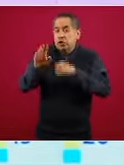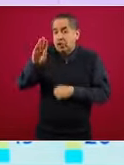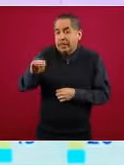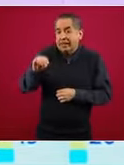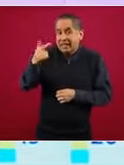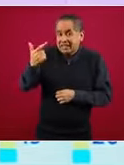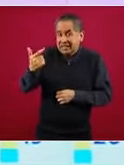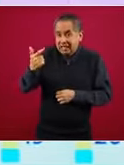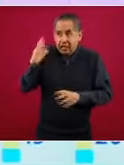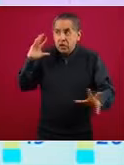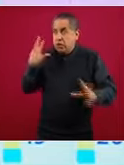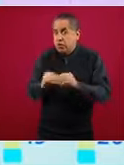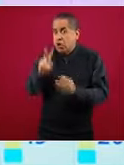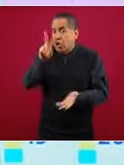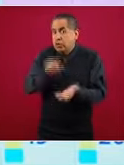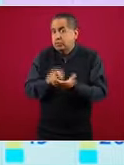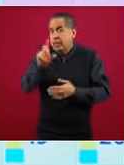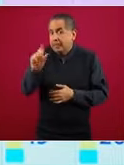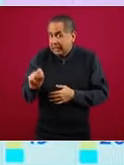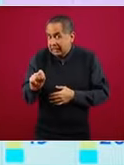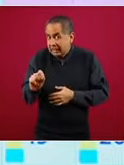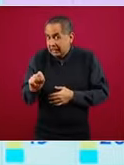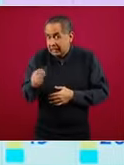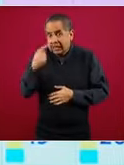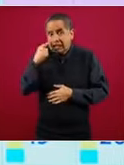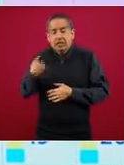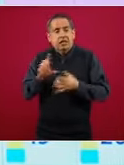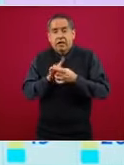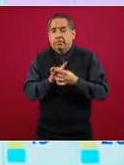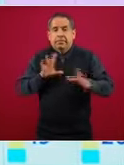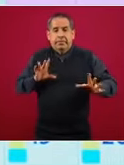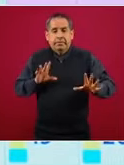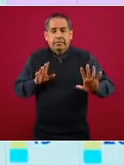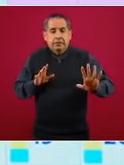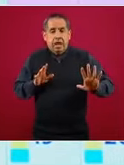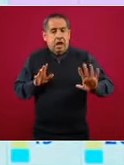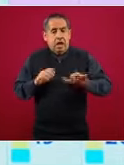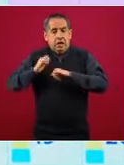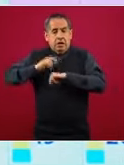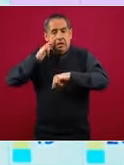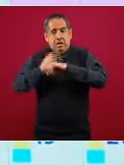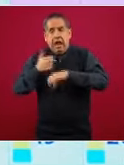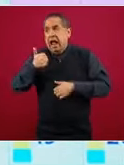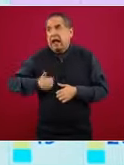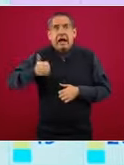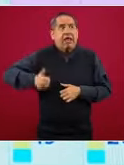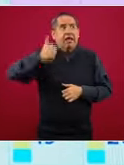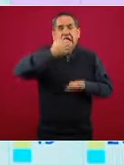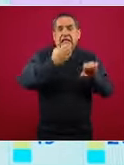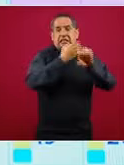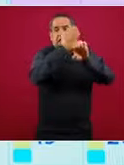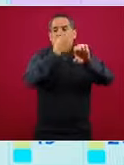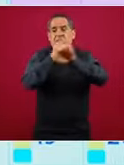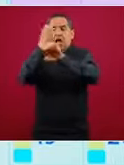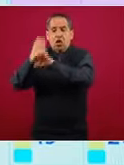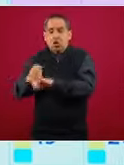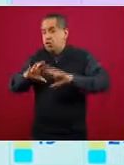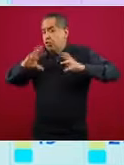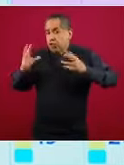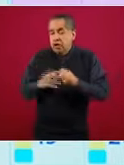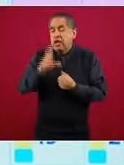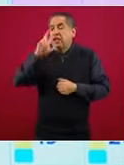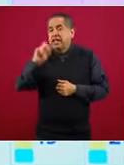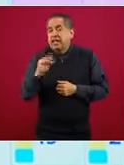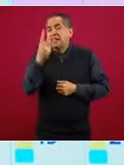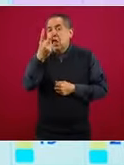1997, estamos en 2020. Desde entonces se descentralizó y es responsabilidad de las